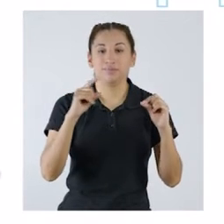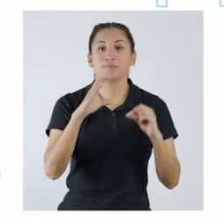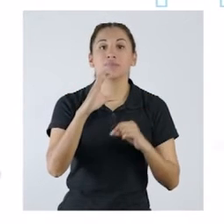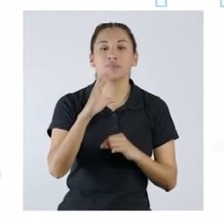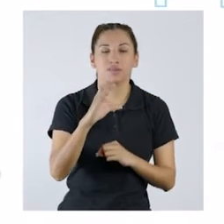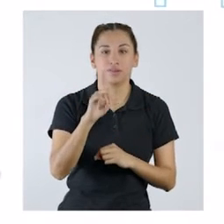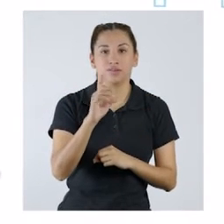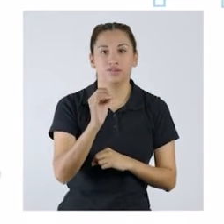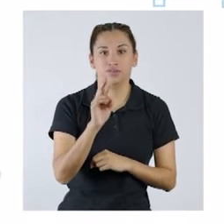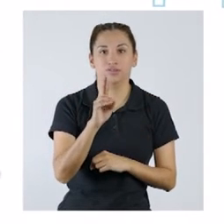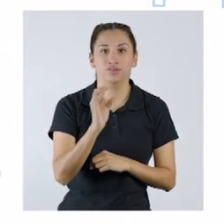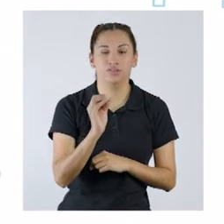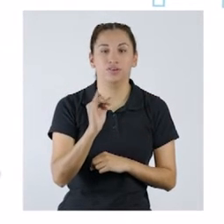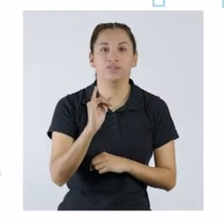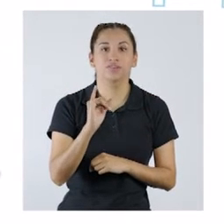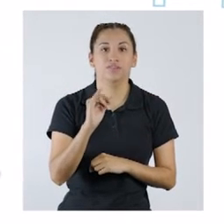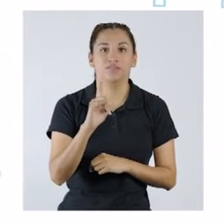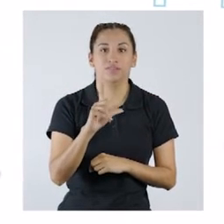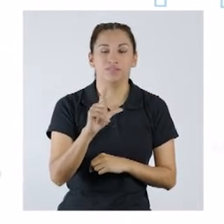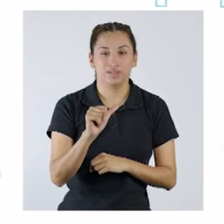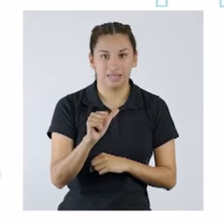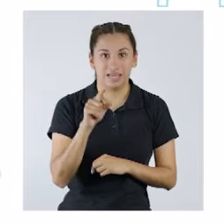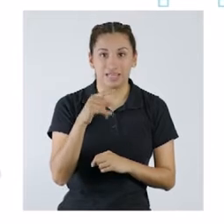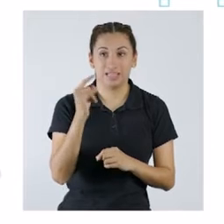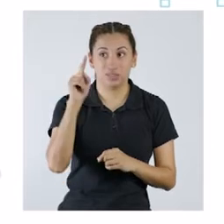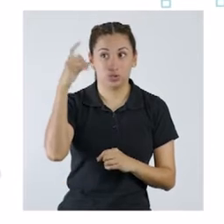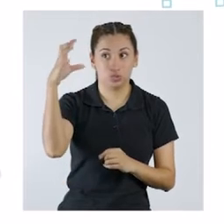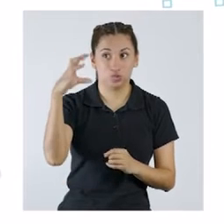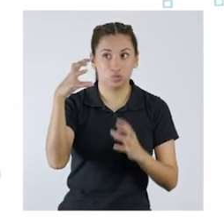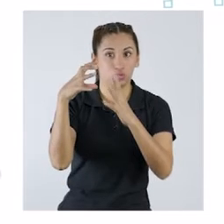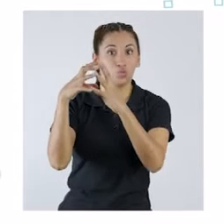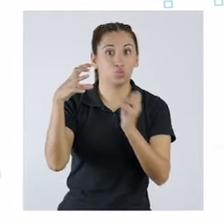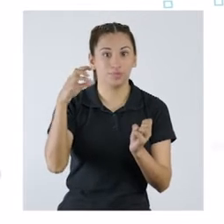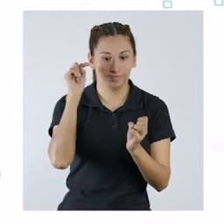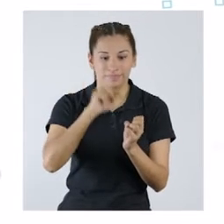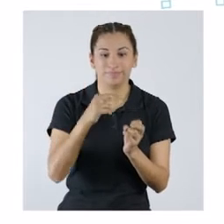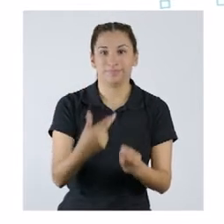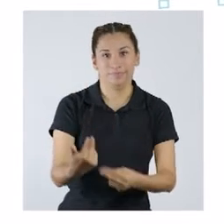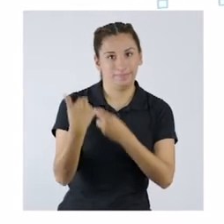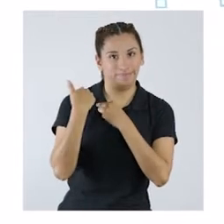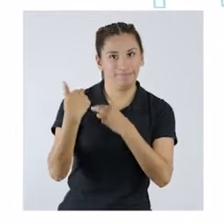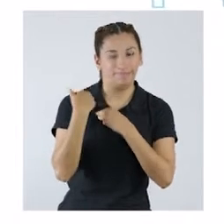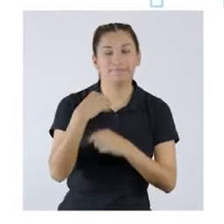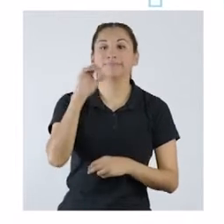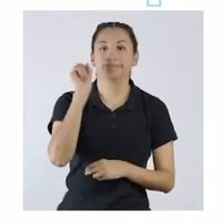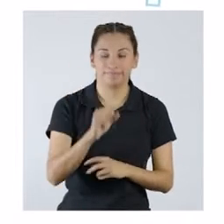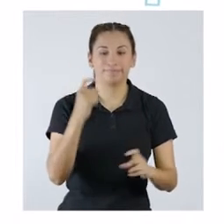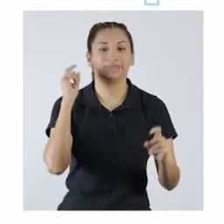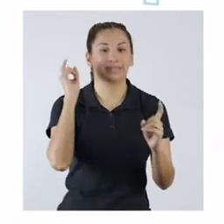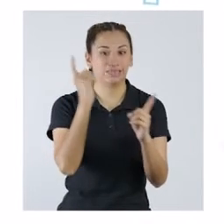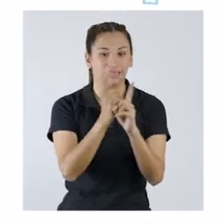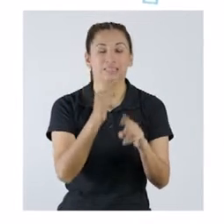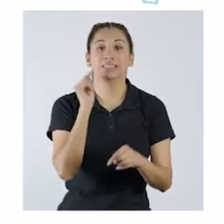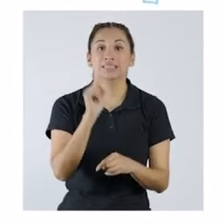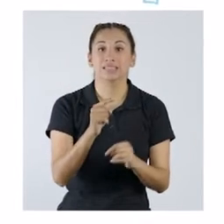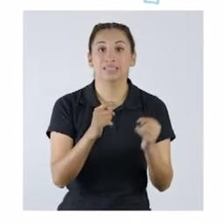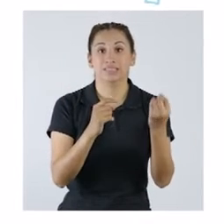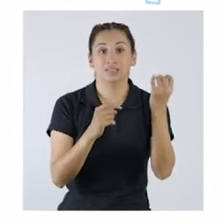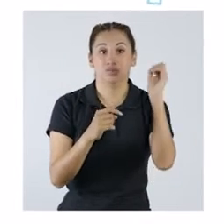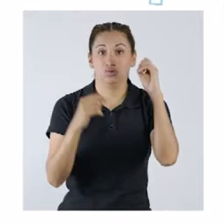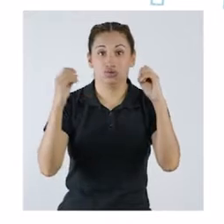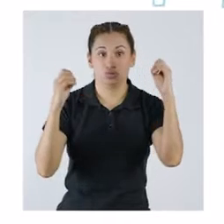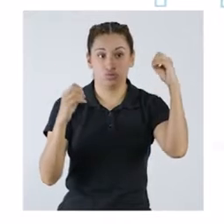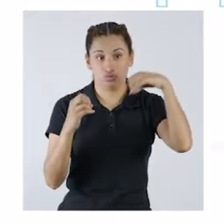encontramos la clorofila, que es la que capta la luz solar. Exacto, Jan. La energía solar